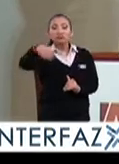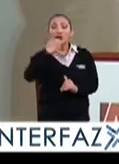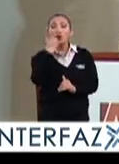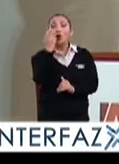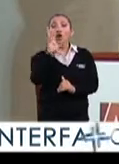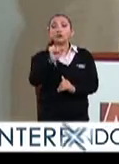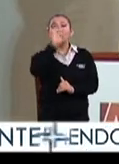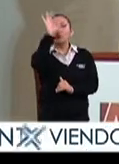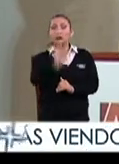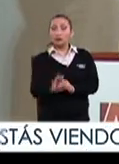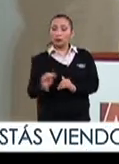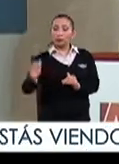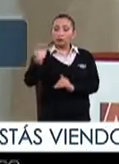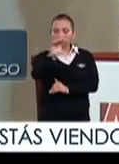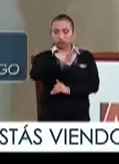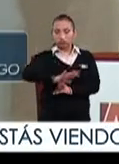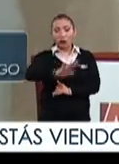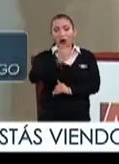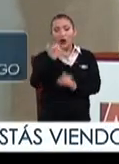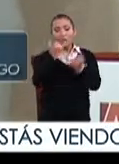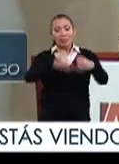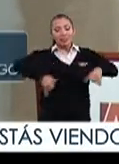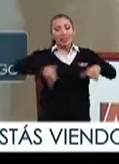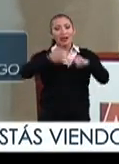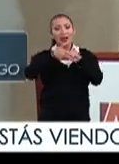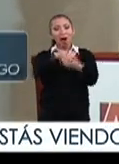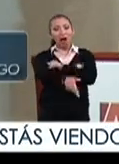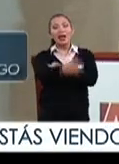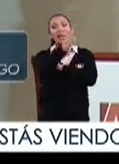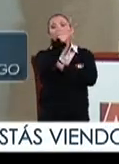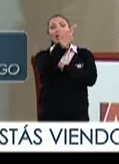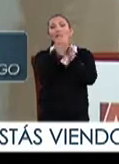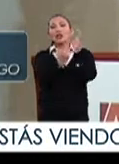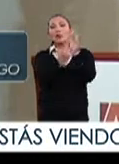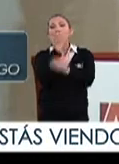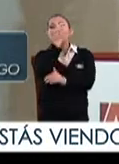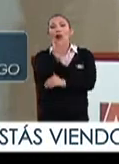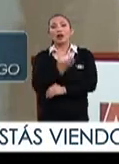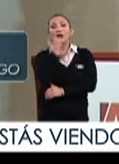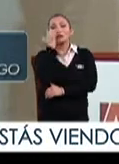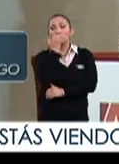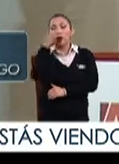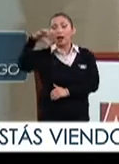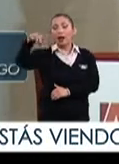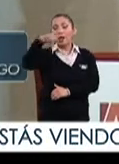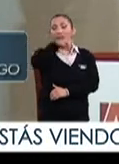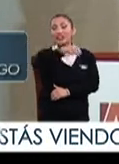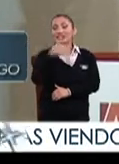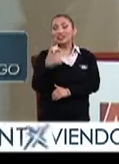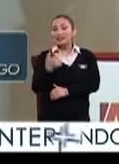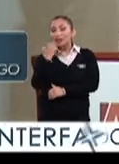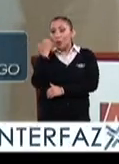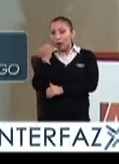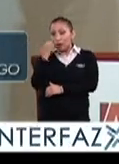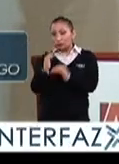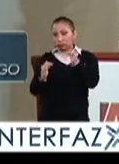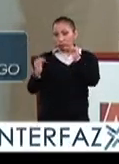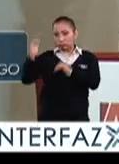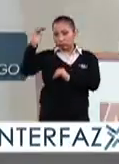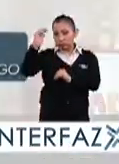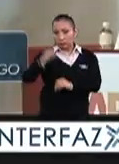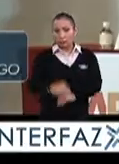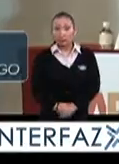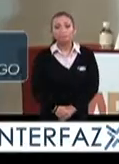de un 80% con la inauguración de 7 nuevas sedes y 6 escuelas